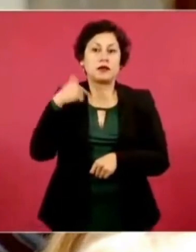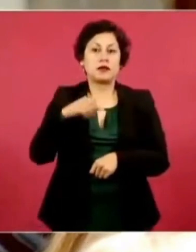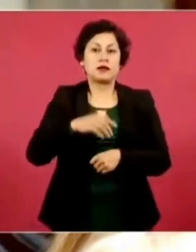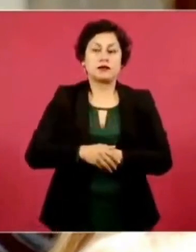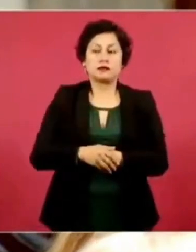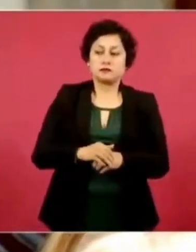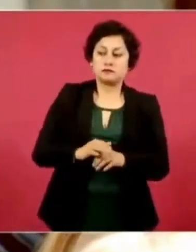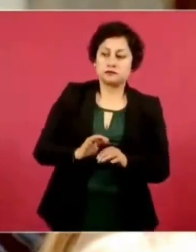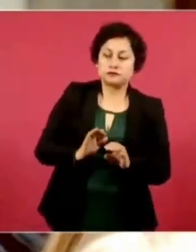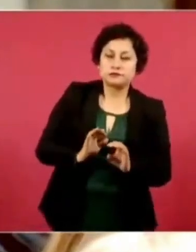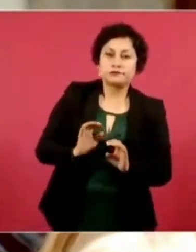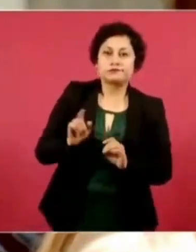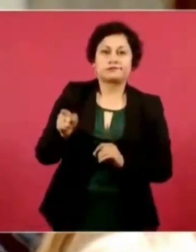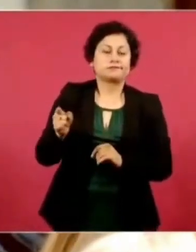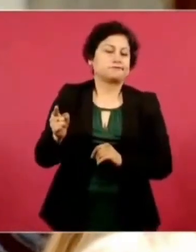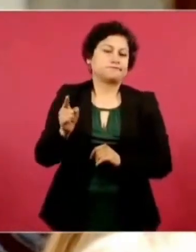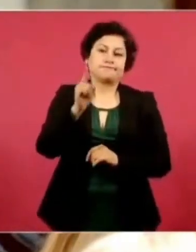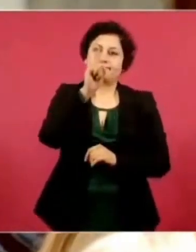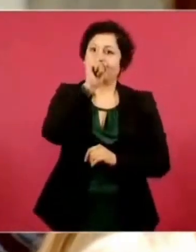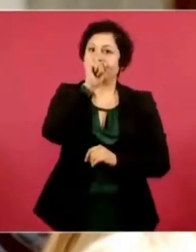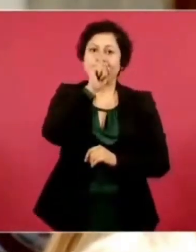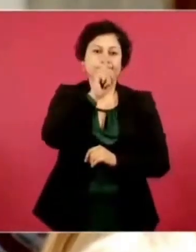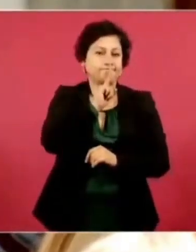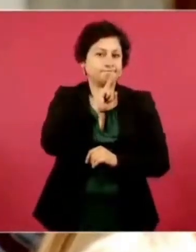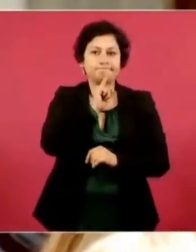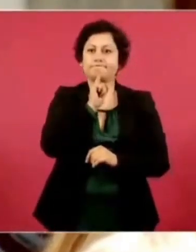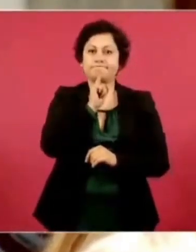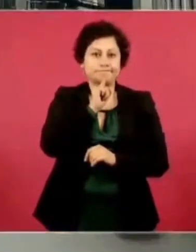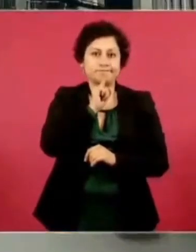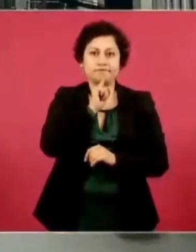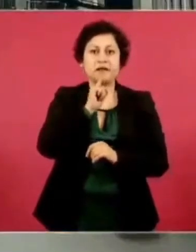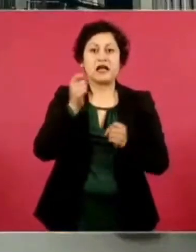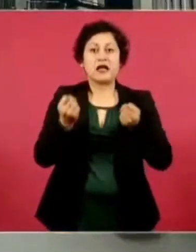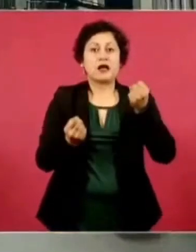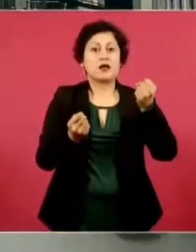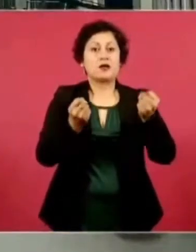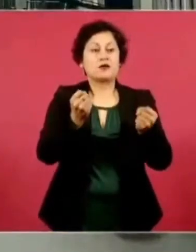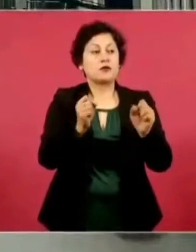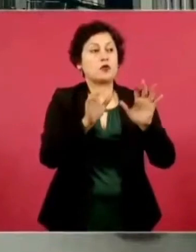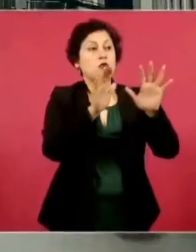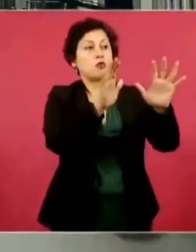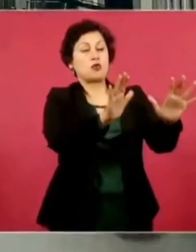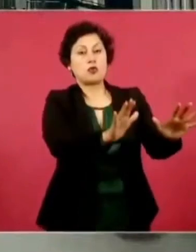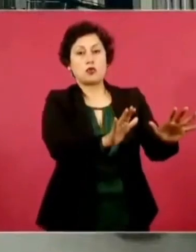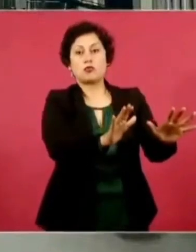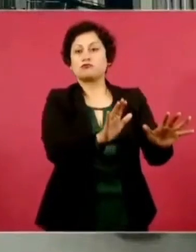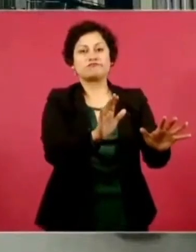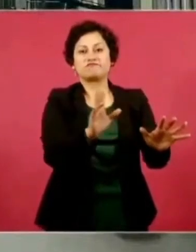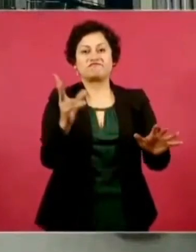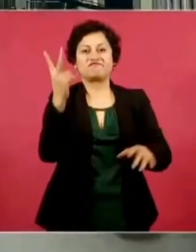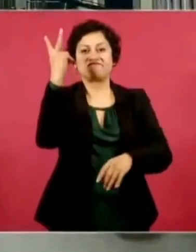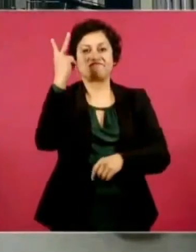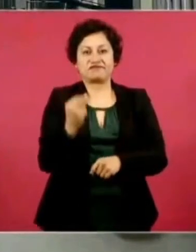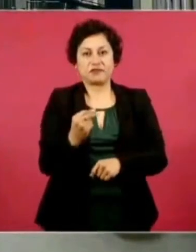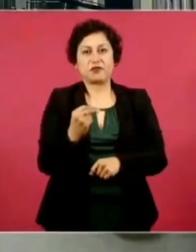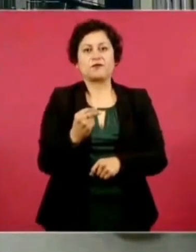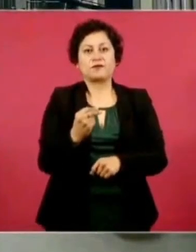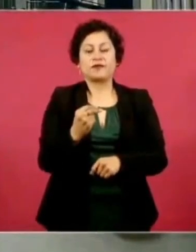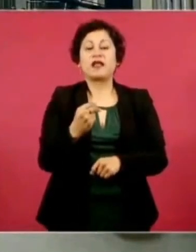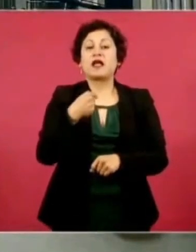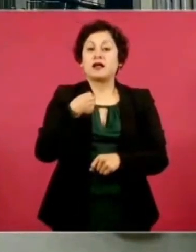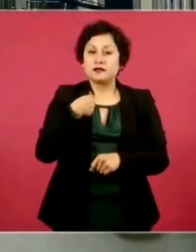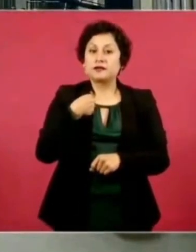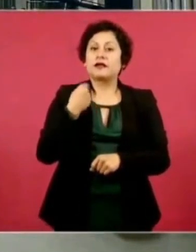principio. Se negaron a poner en cadena de custodia la camioneta, a pesar de que se le pidió en 5